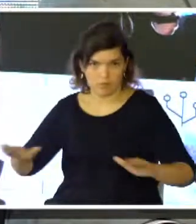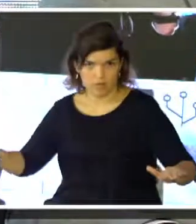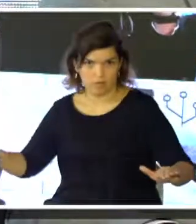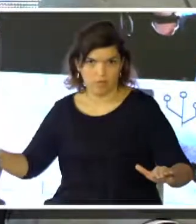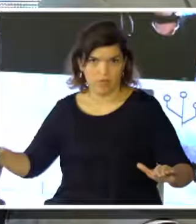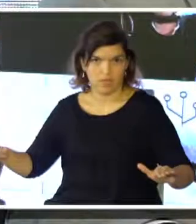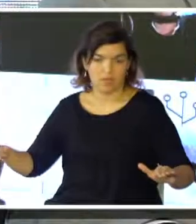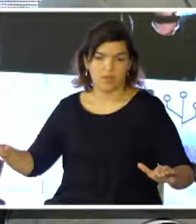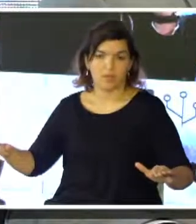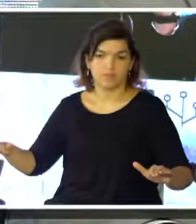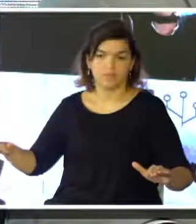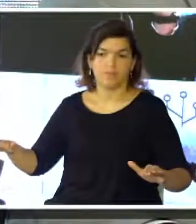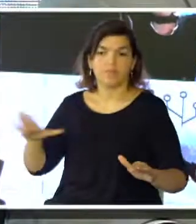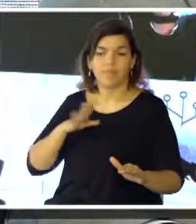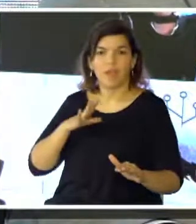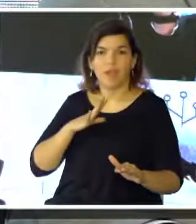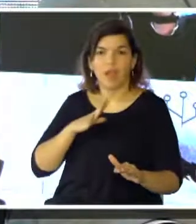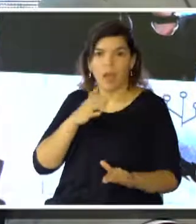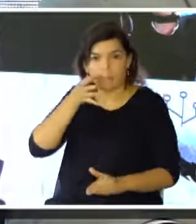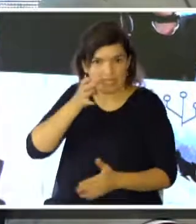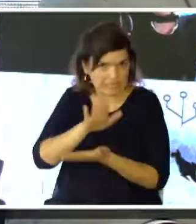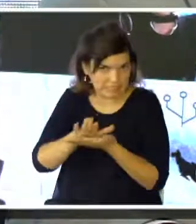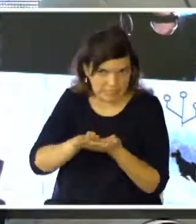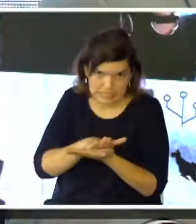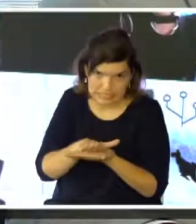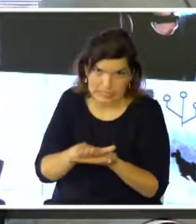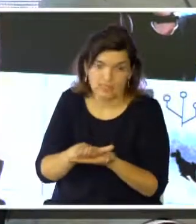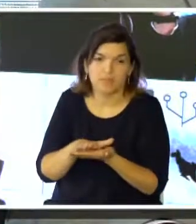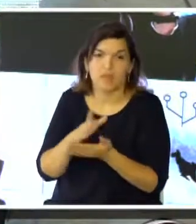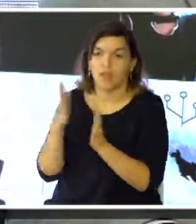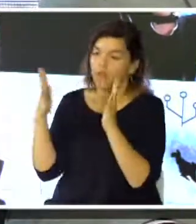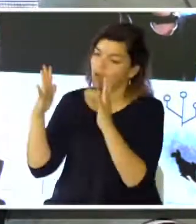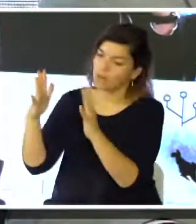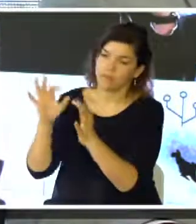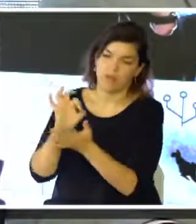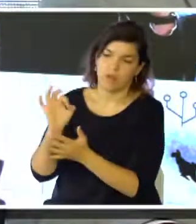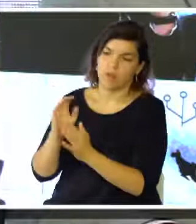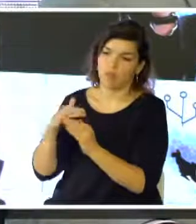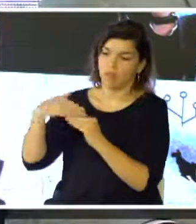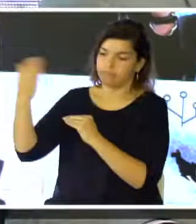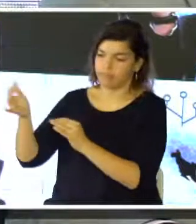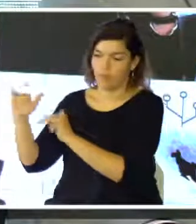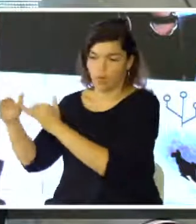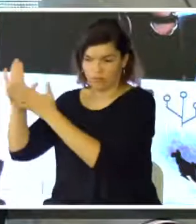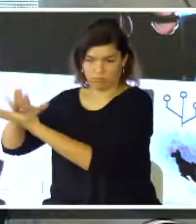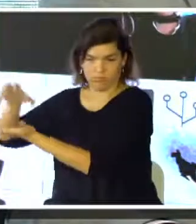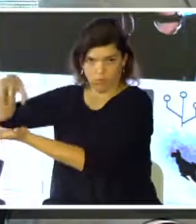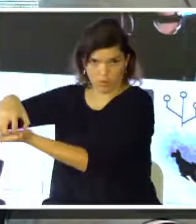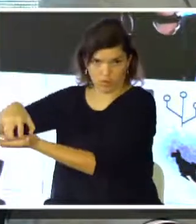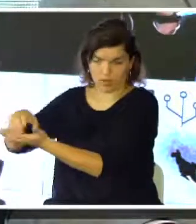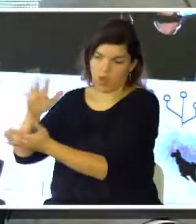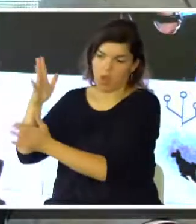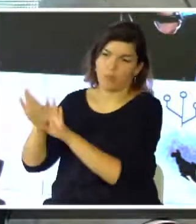es tener cero riesgo no puede haber árboles por encima donde están los juego para niños